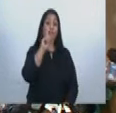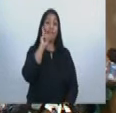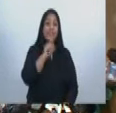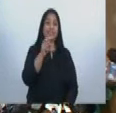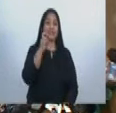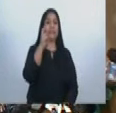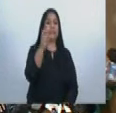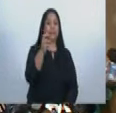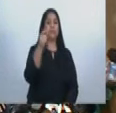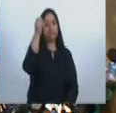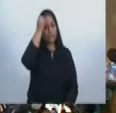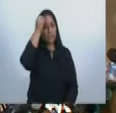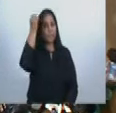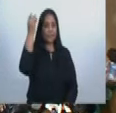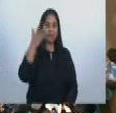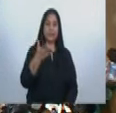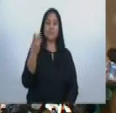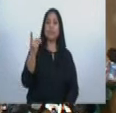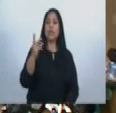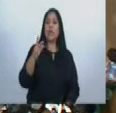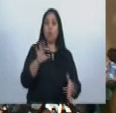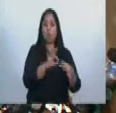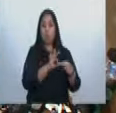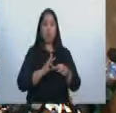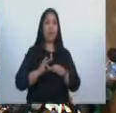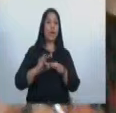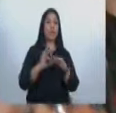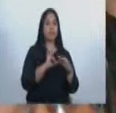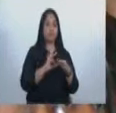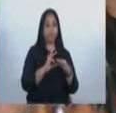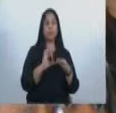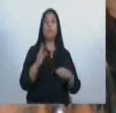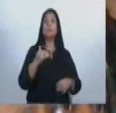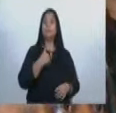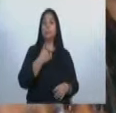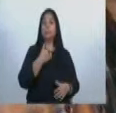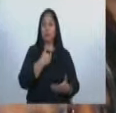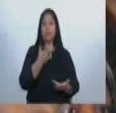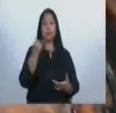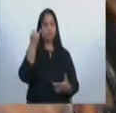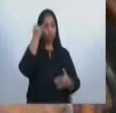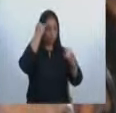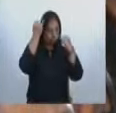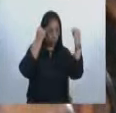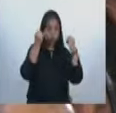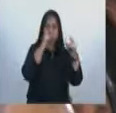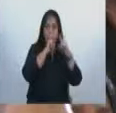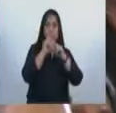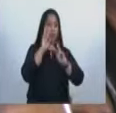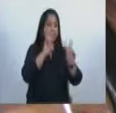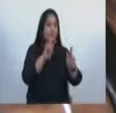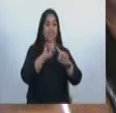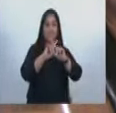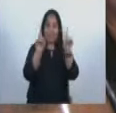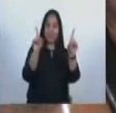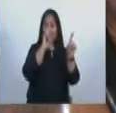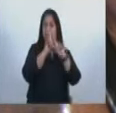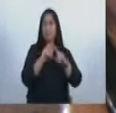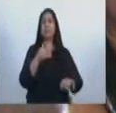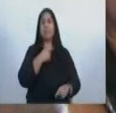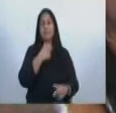los que tienen la capacidad de organizarse tener una imaginación una visión diferente